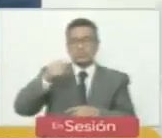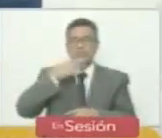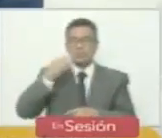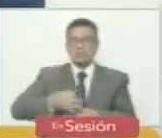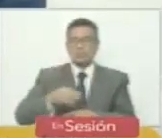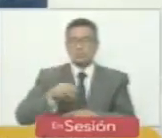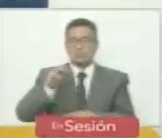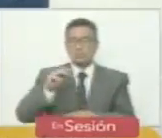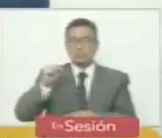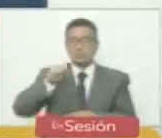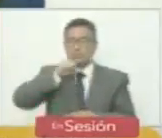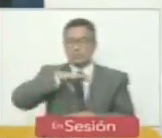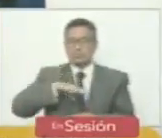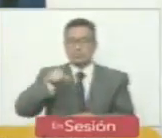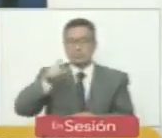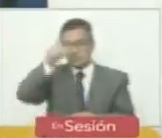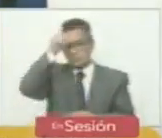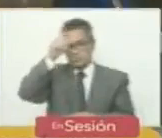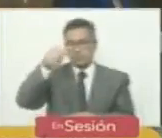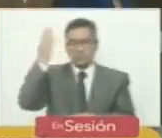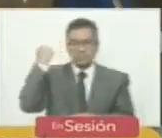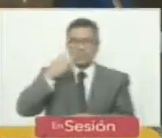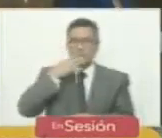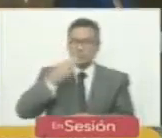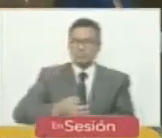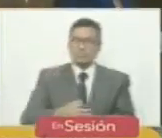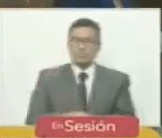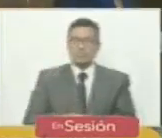que Volkswagen tiene su historia en la Alemania nazi, eso es verdad.